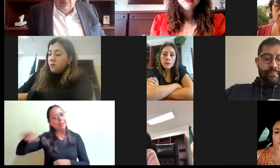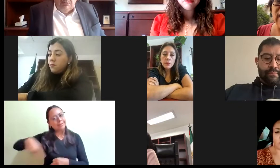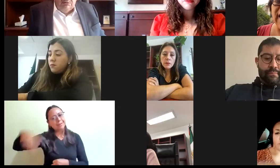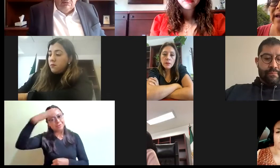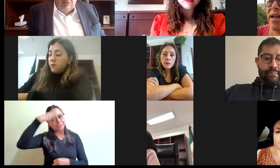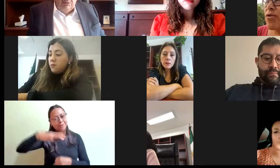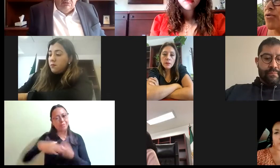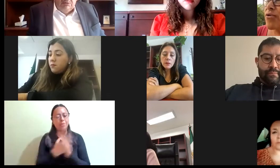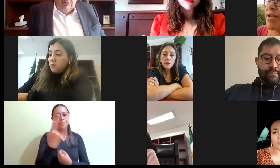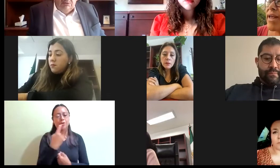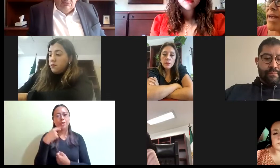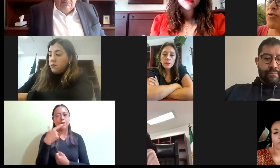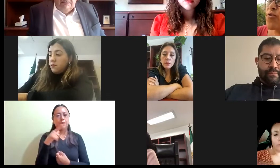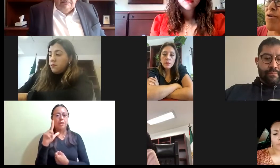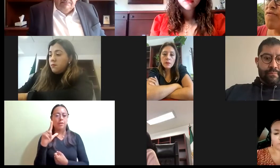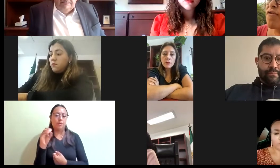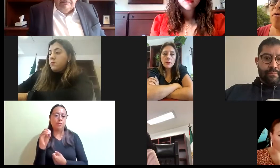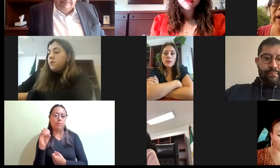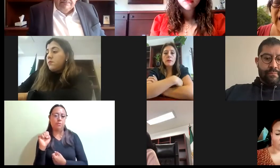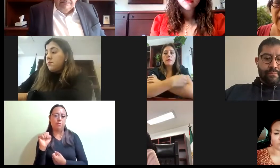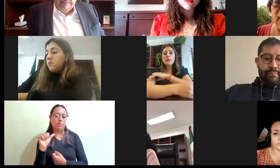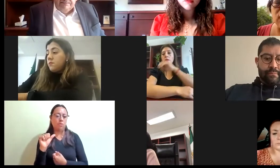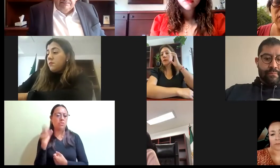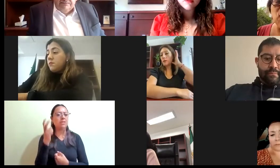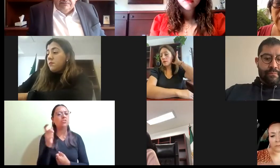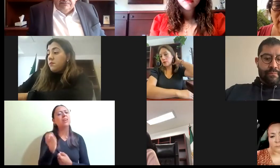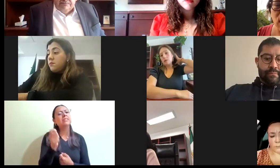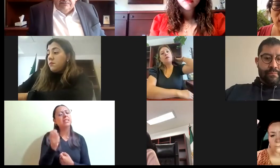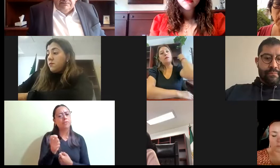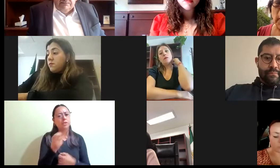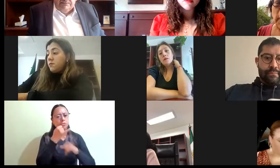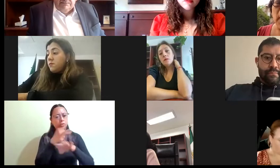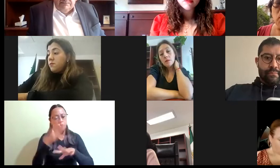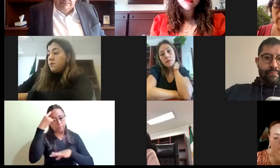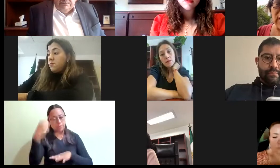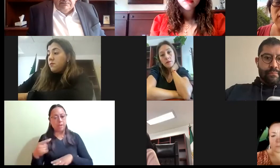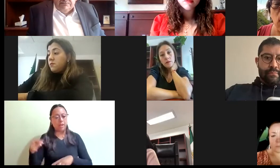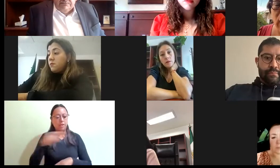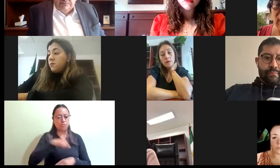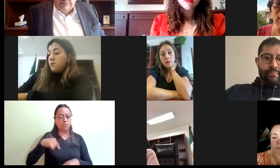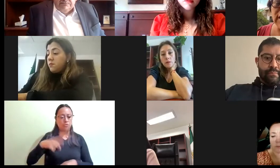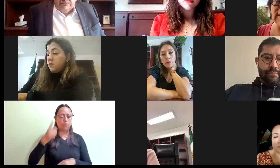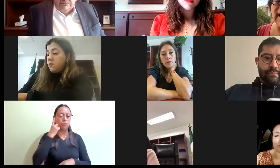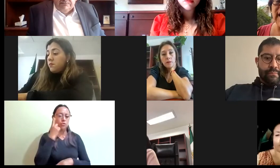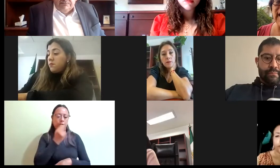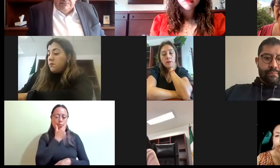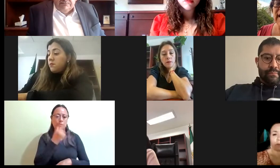la glosa es un informe a los diputados, porque es un acuerdo